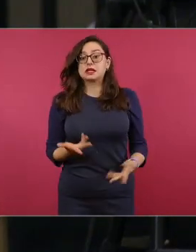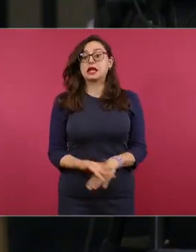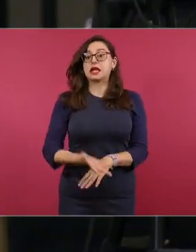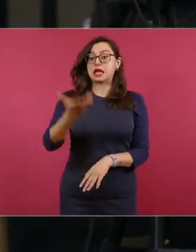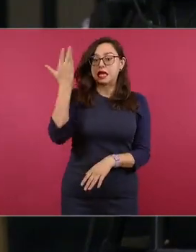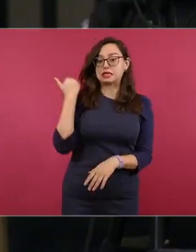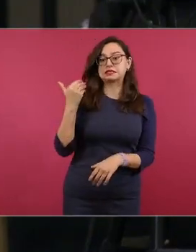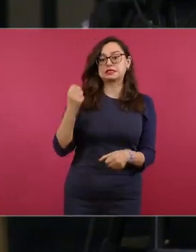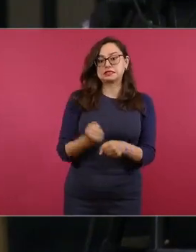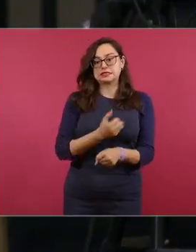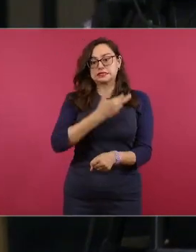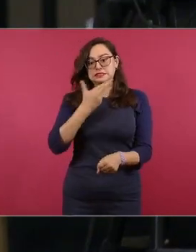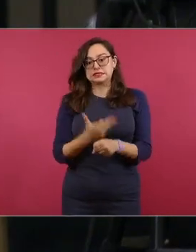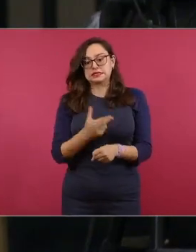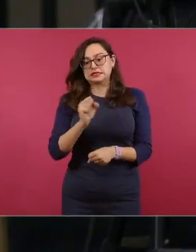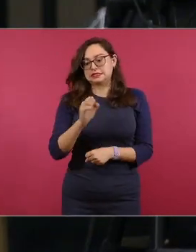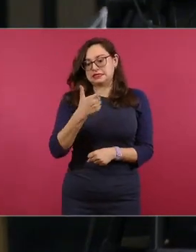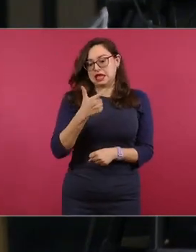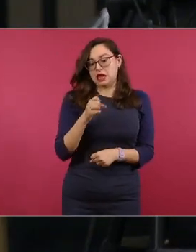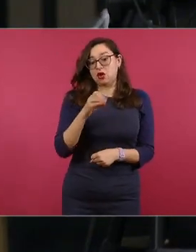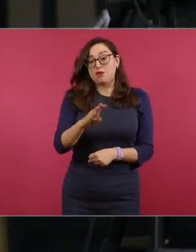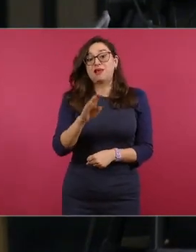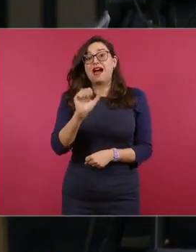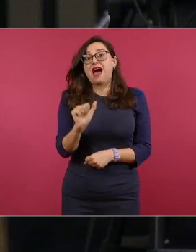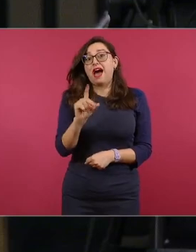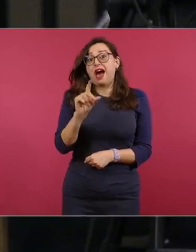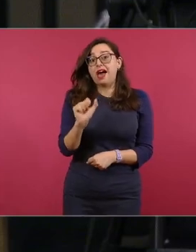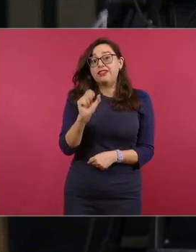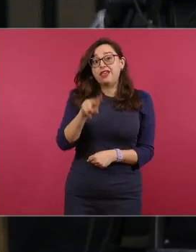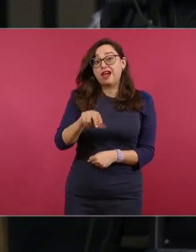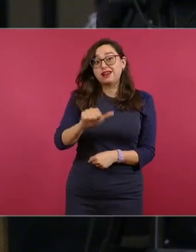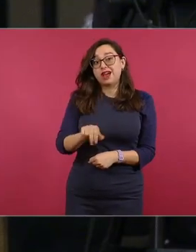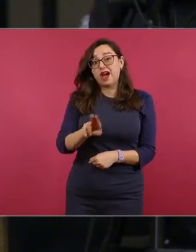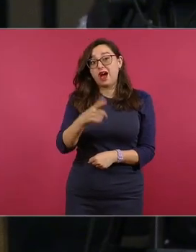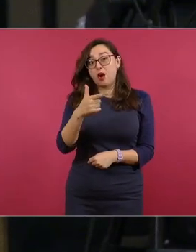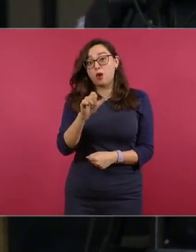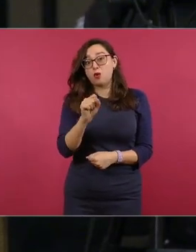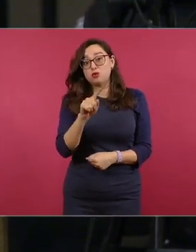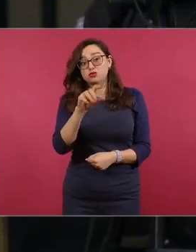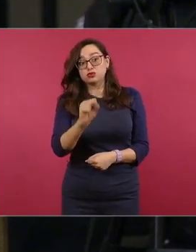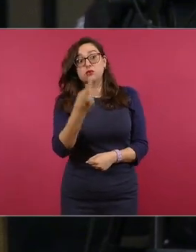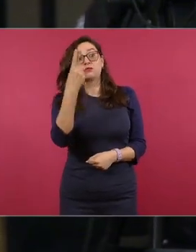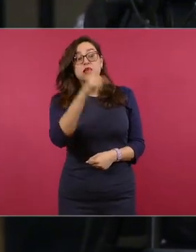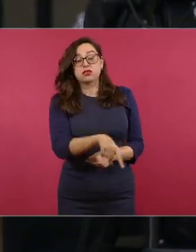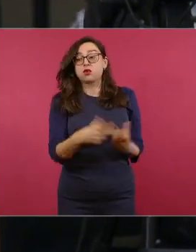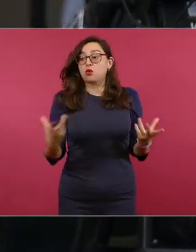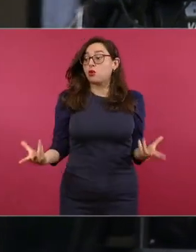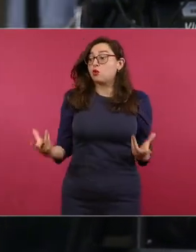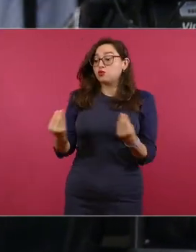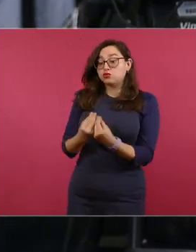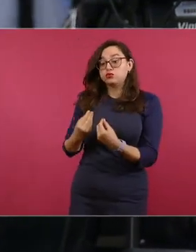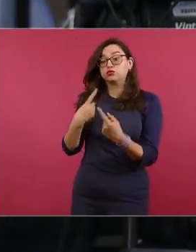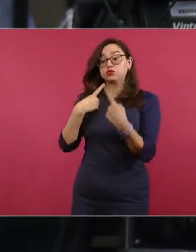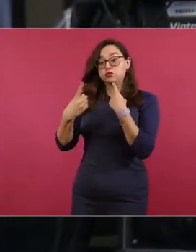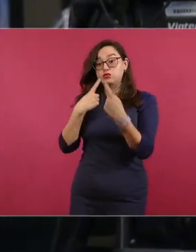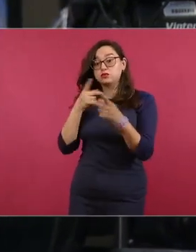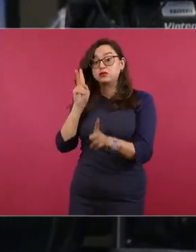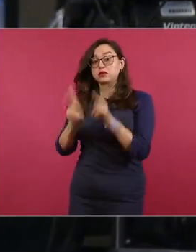de Gobernación, Adán Augusto, les atendiera, hablara con ellos y de esta manera pues ya atenderlos.